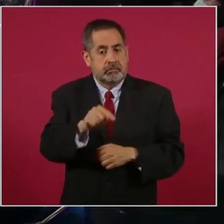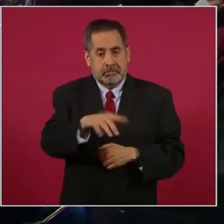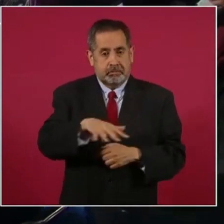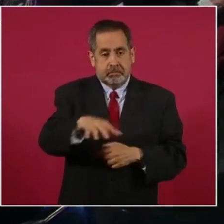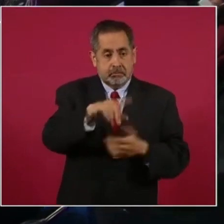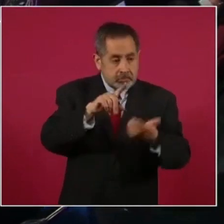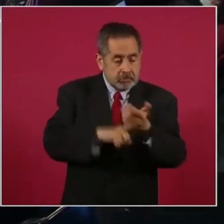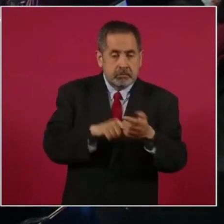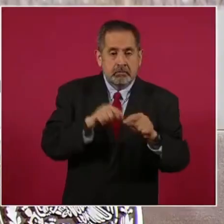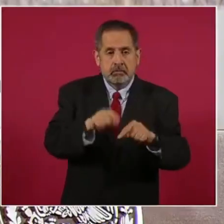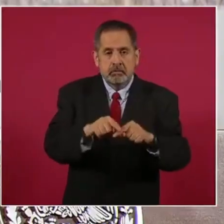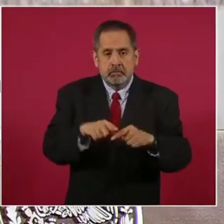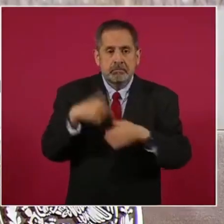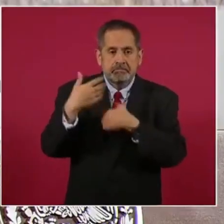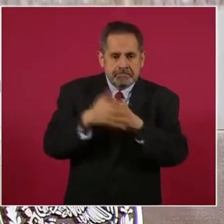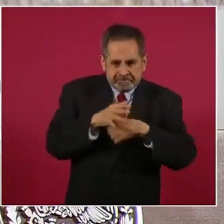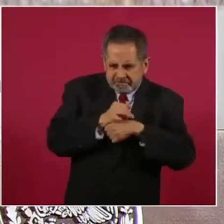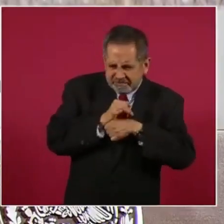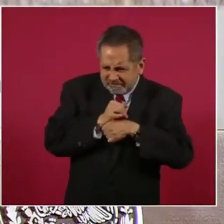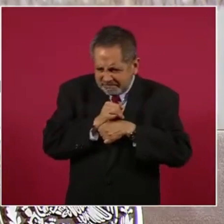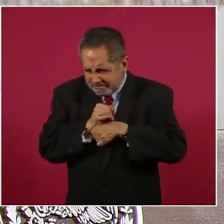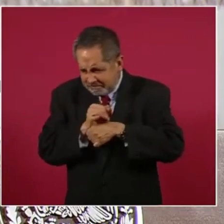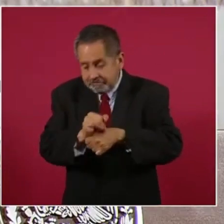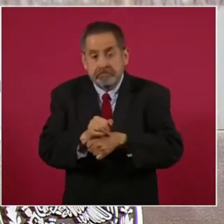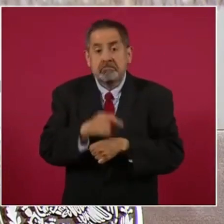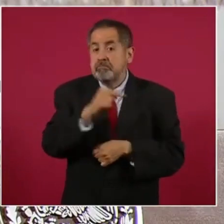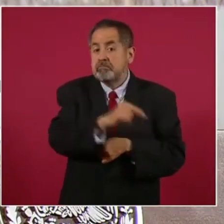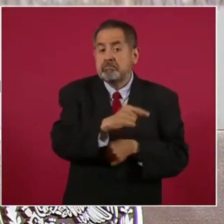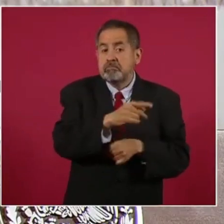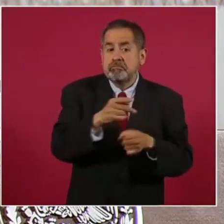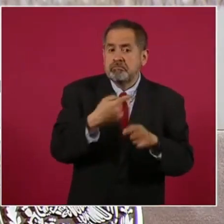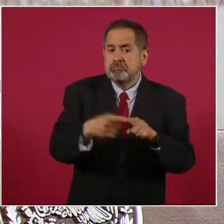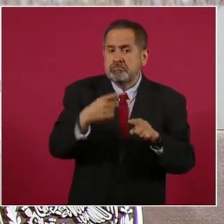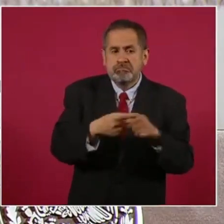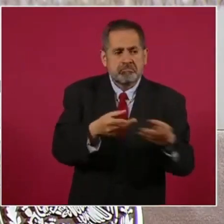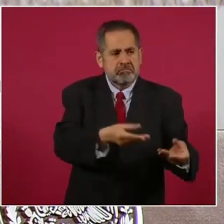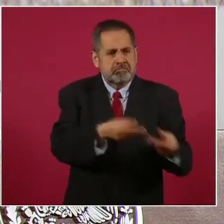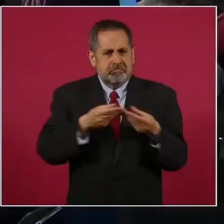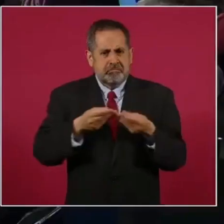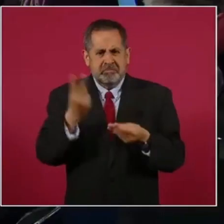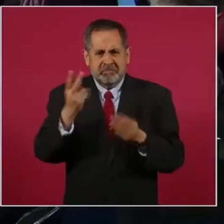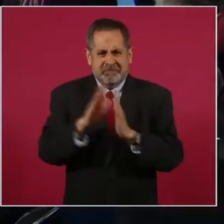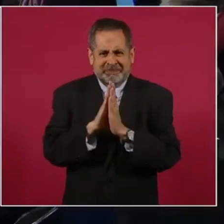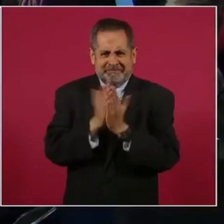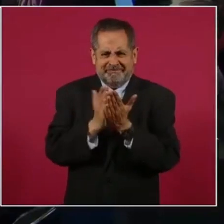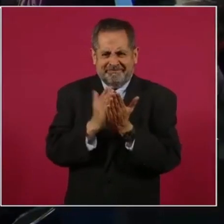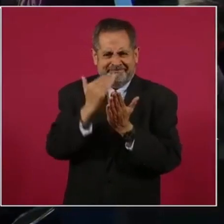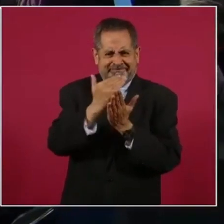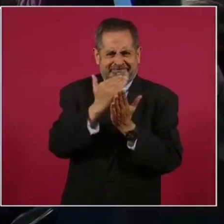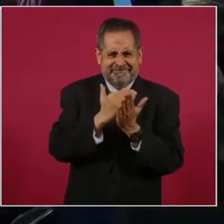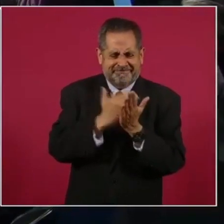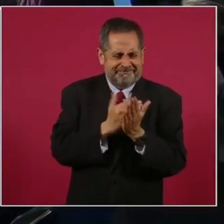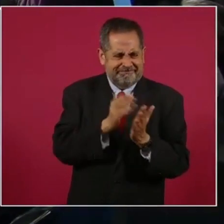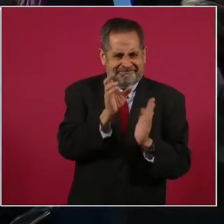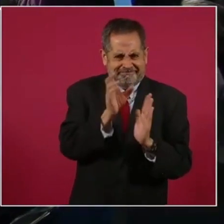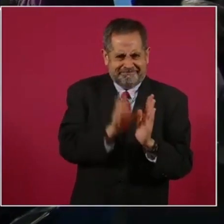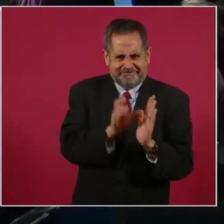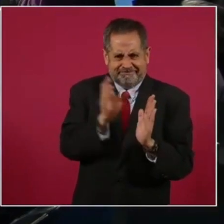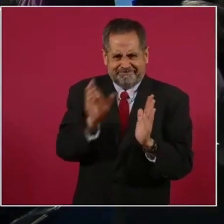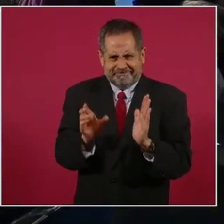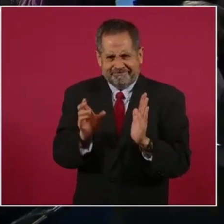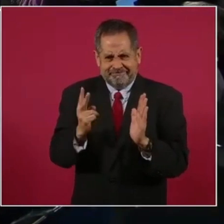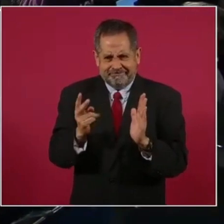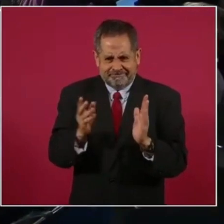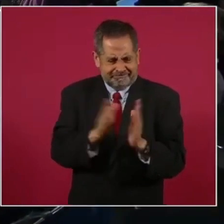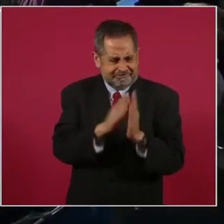está dedicado a hacer investigación. Y ahora que fui me entregaron 2 libros con documentos